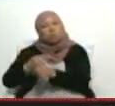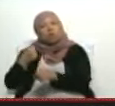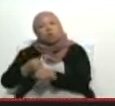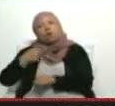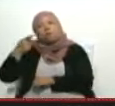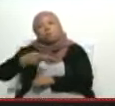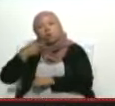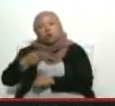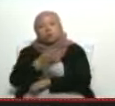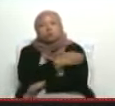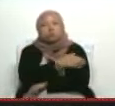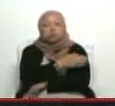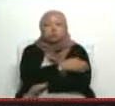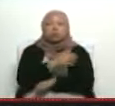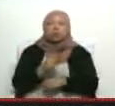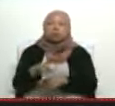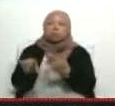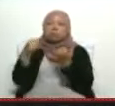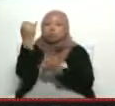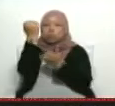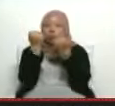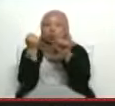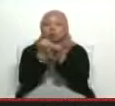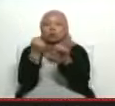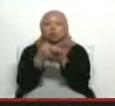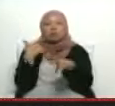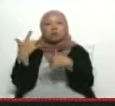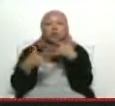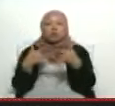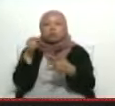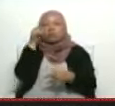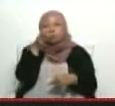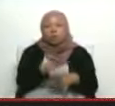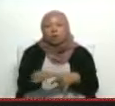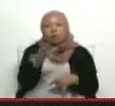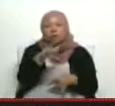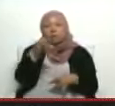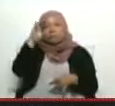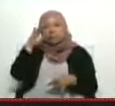política, es una oposición terrorista, los que están aliados a estos criminales